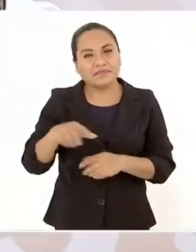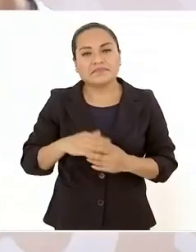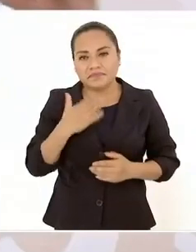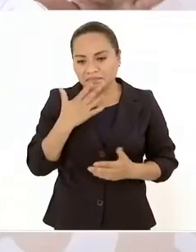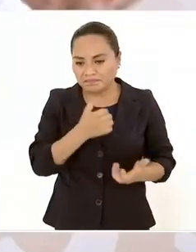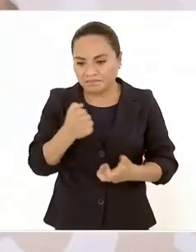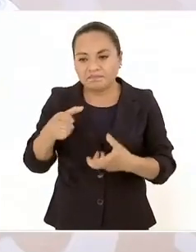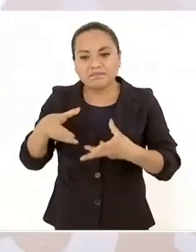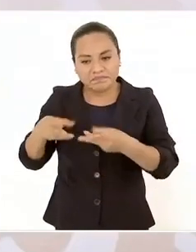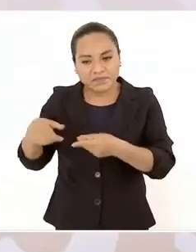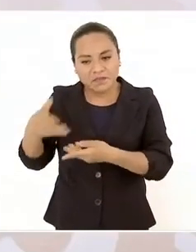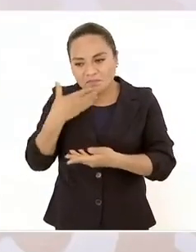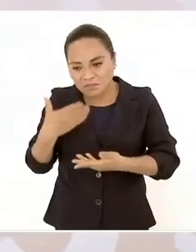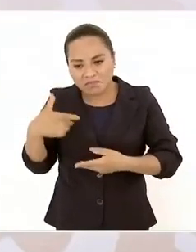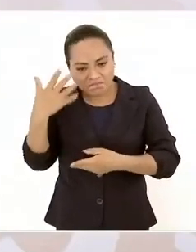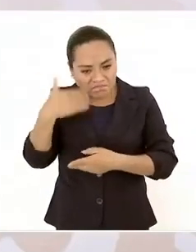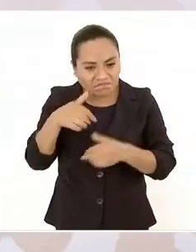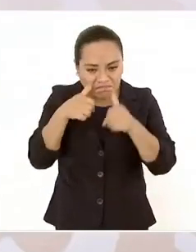Los ferrocarriles,